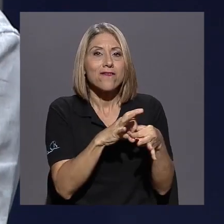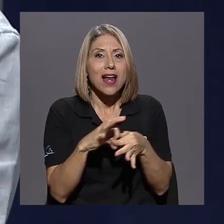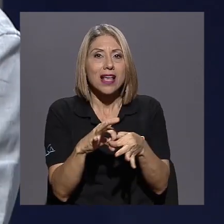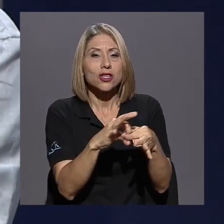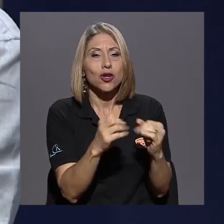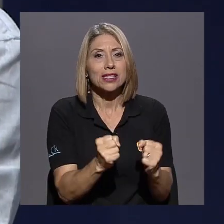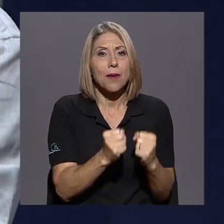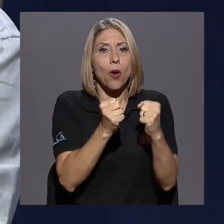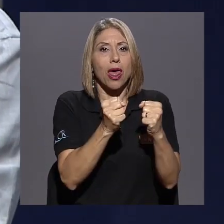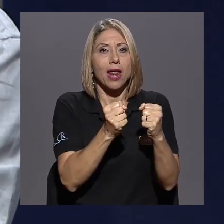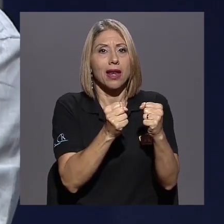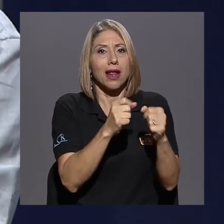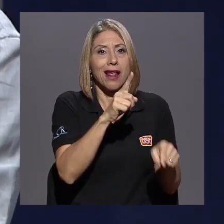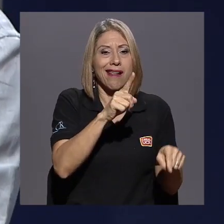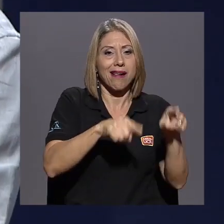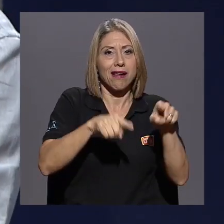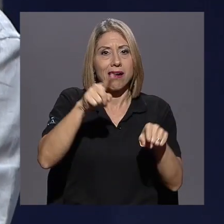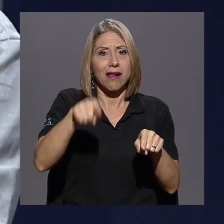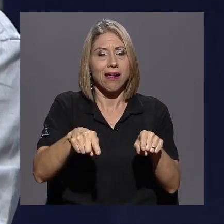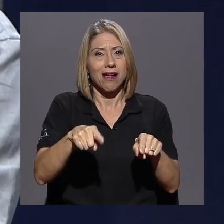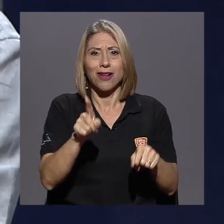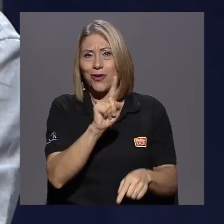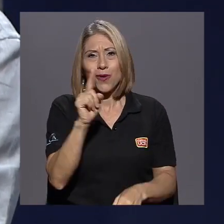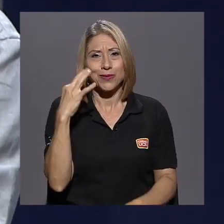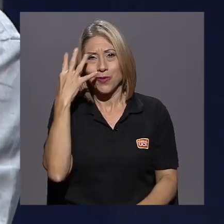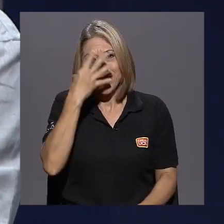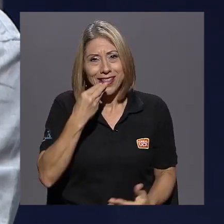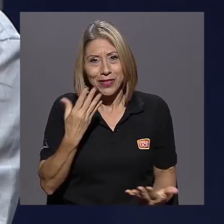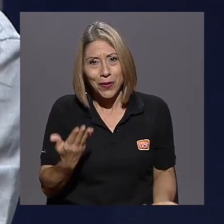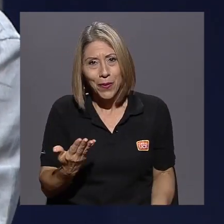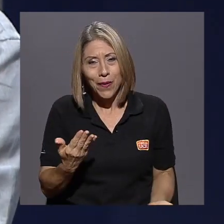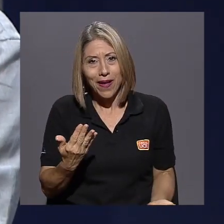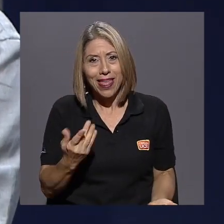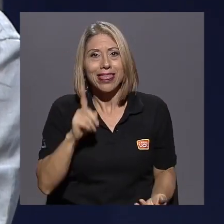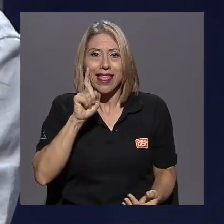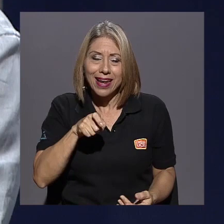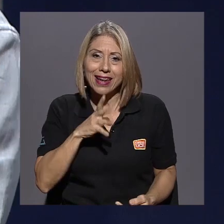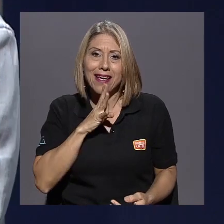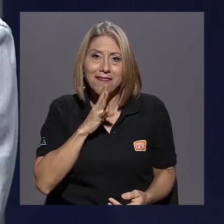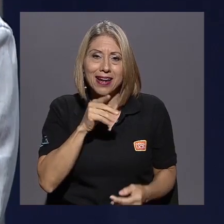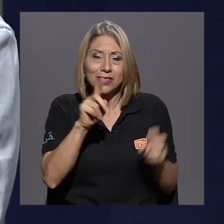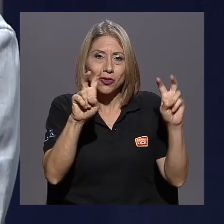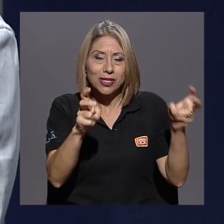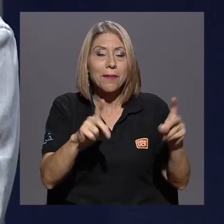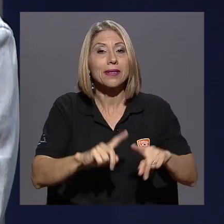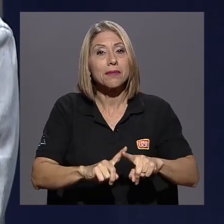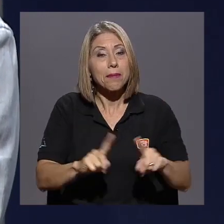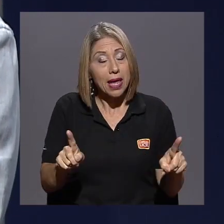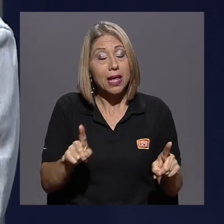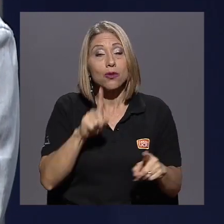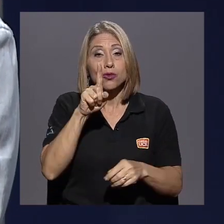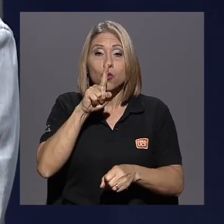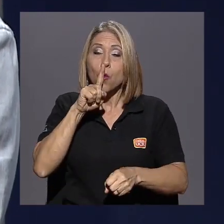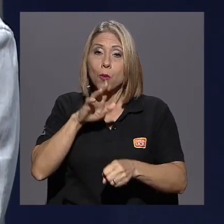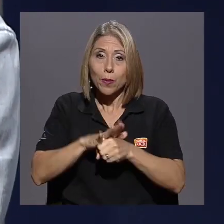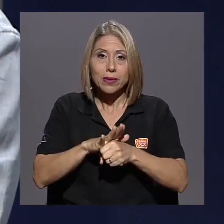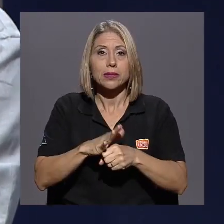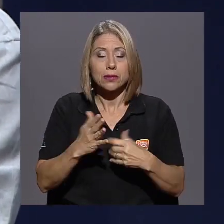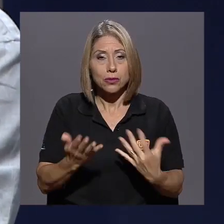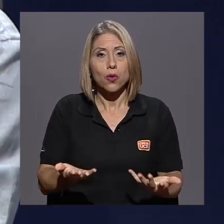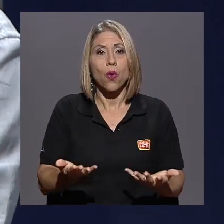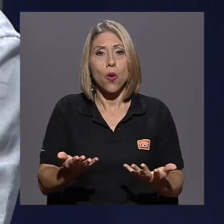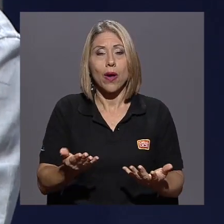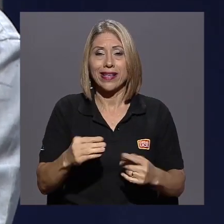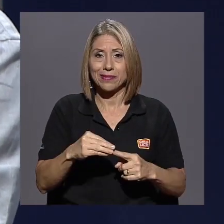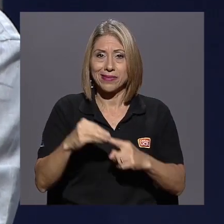muy no es muy lindo a veces no puedes tener que hablar estos temas pero son con el compromiso que nosotros tenemos